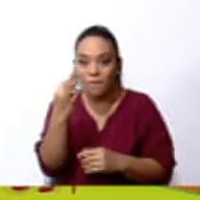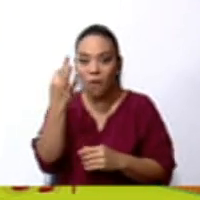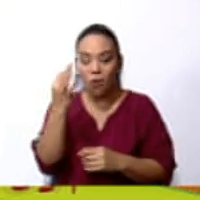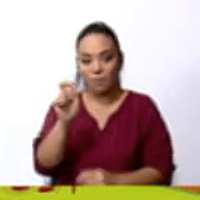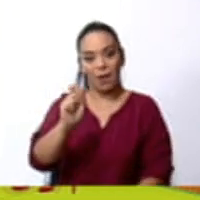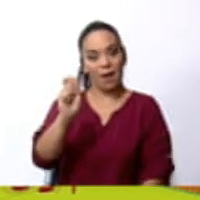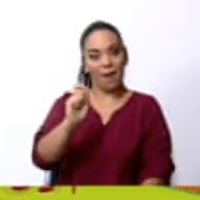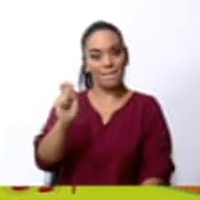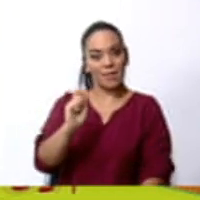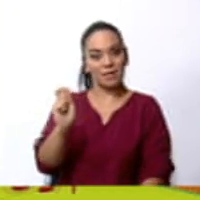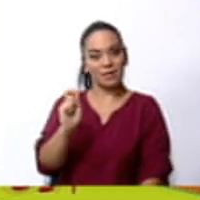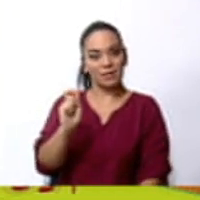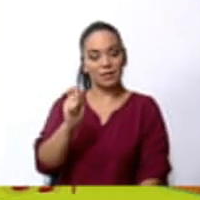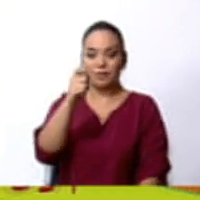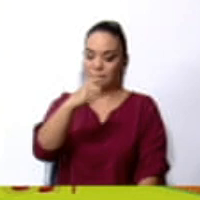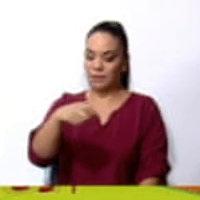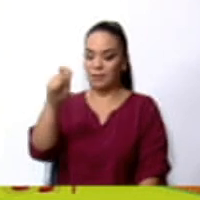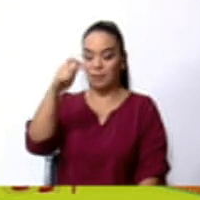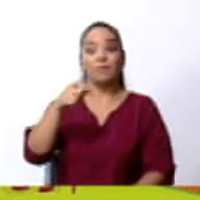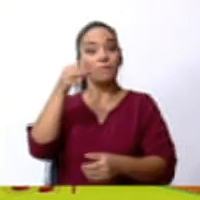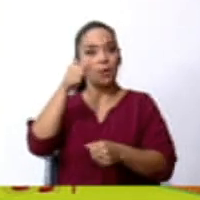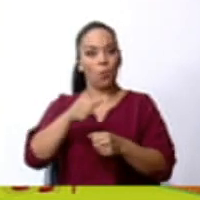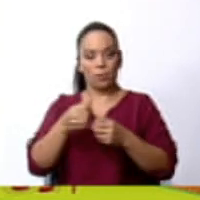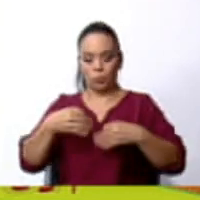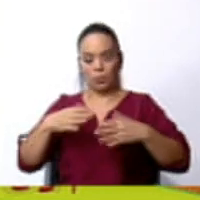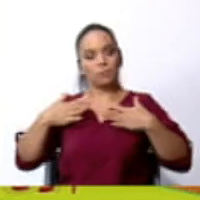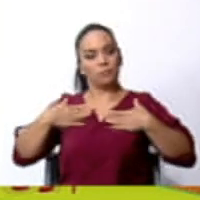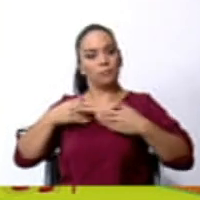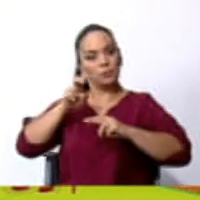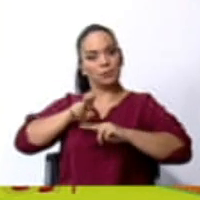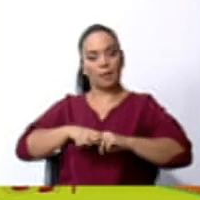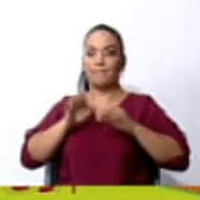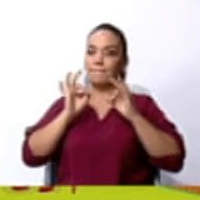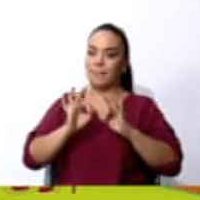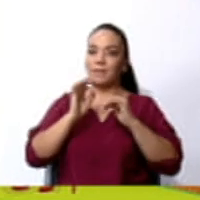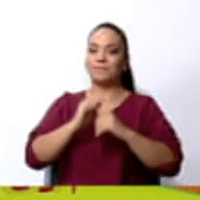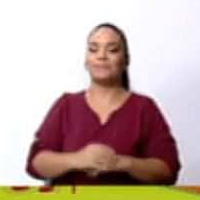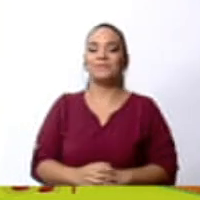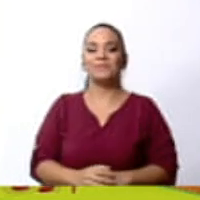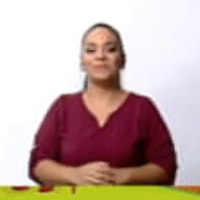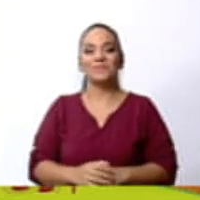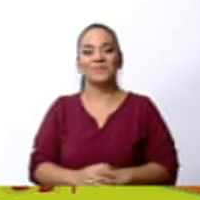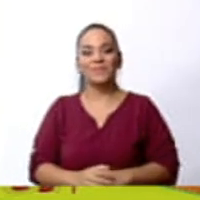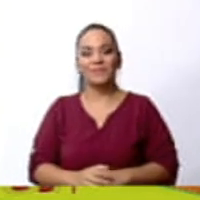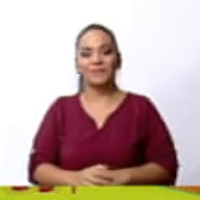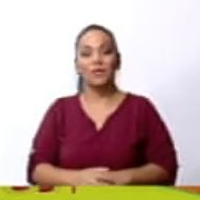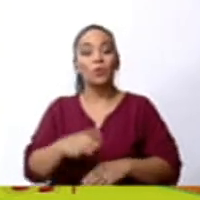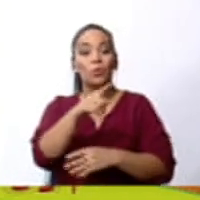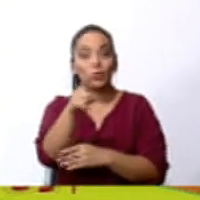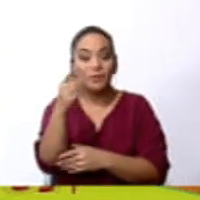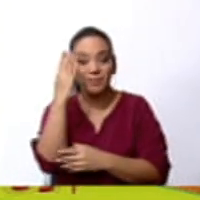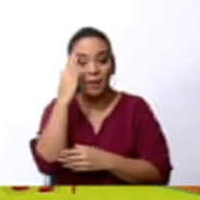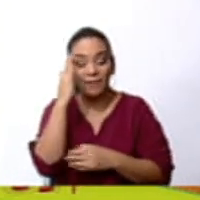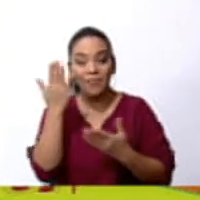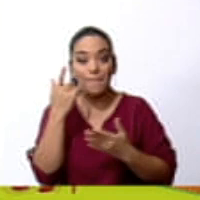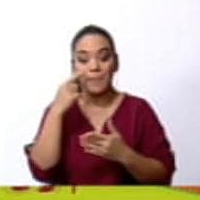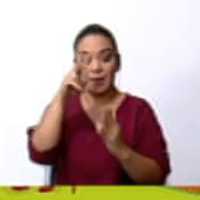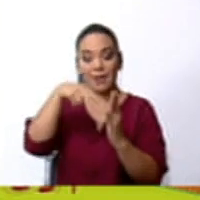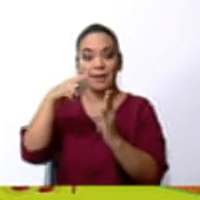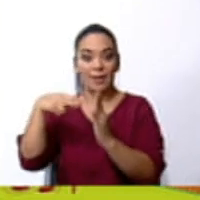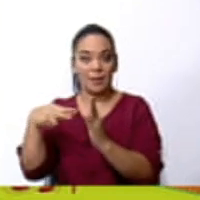tomar el lápiz y nuestra postura también que tenemos que tener? Bueno, pero ustedes sabían que para